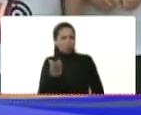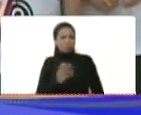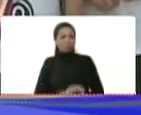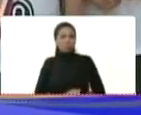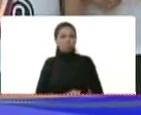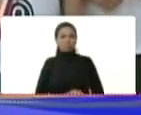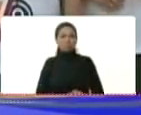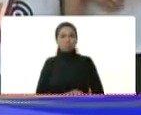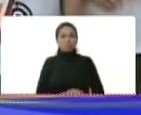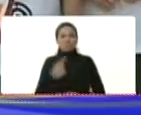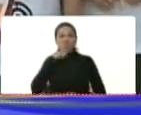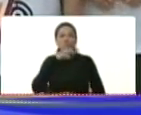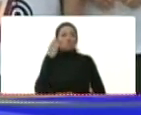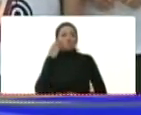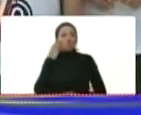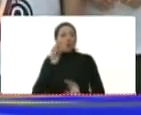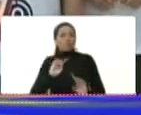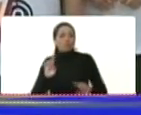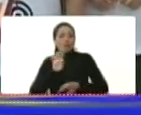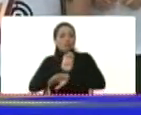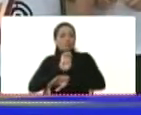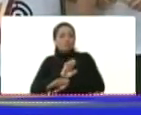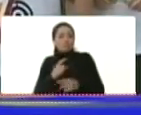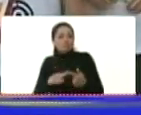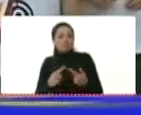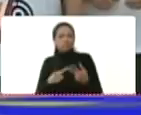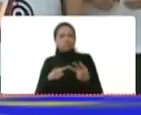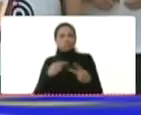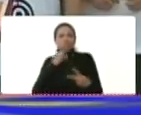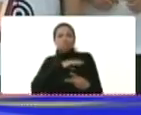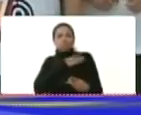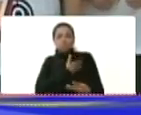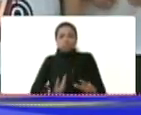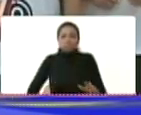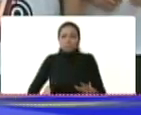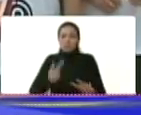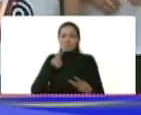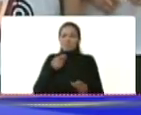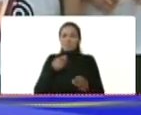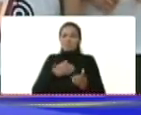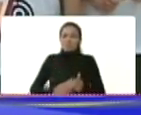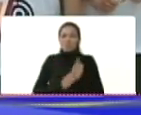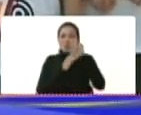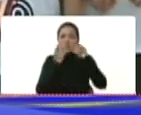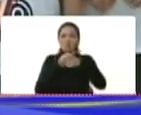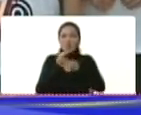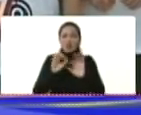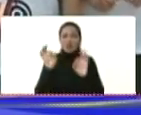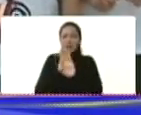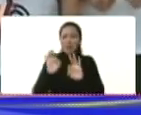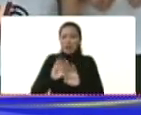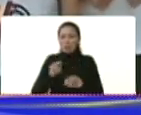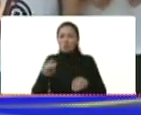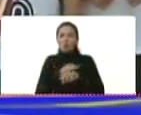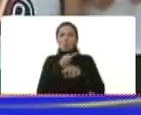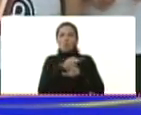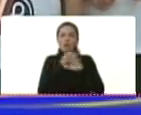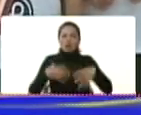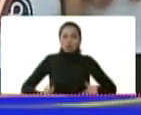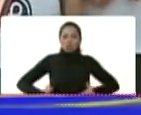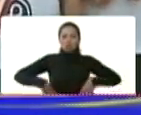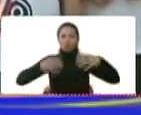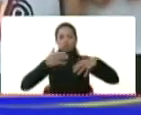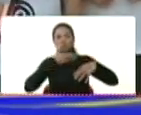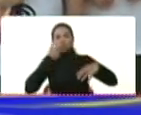Ni Iván Duque, ni Lenín Moreno, ni Sebastián Pinochet gobiernan para el pueblo, porque gobiernan para los